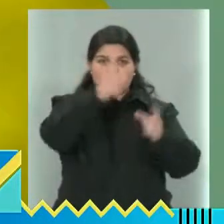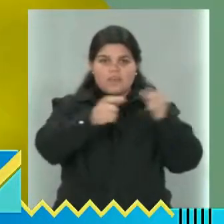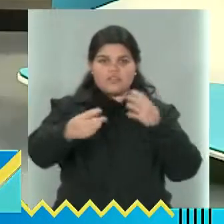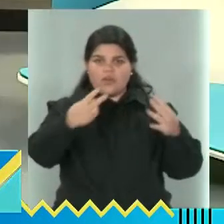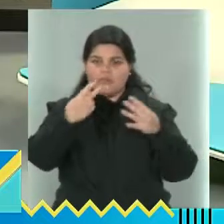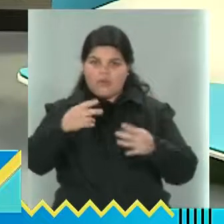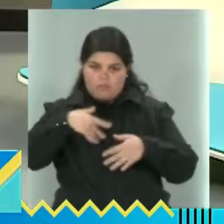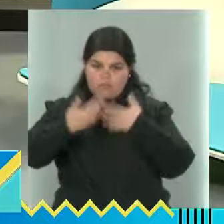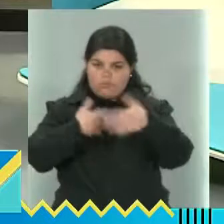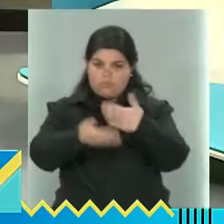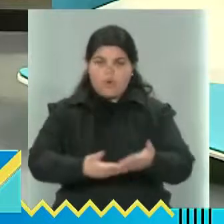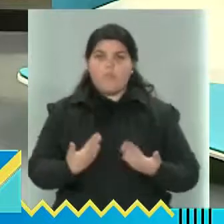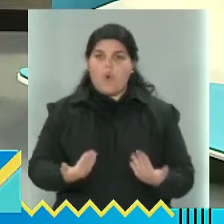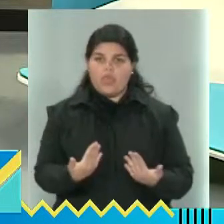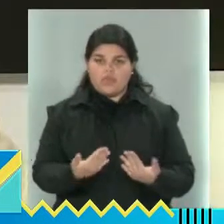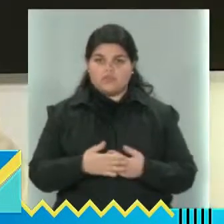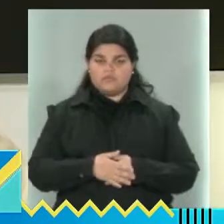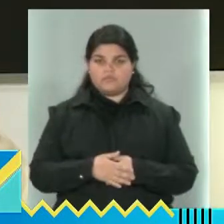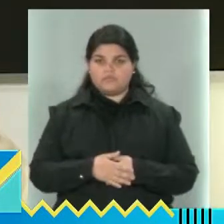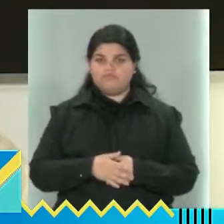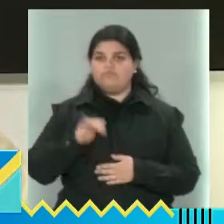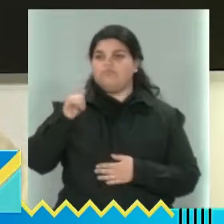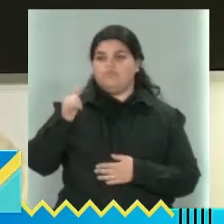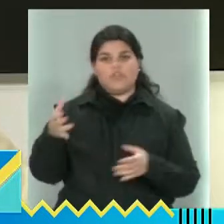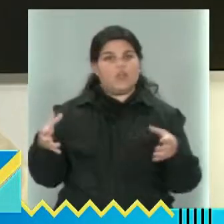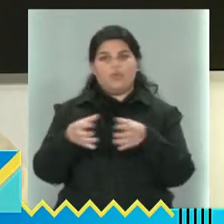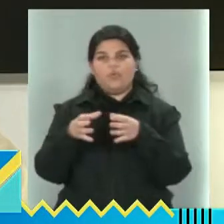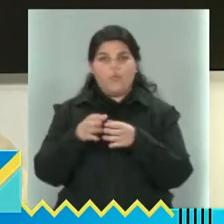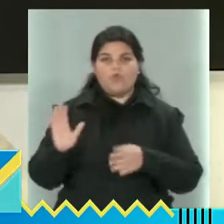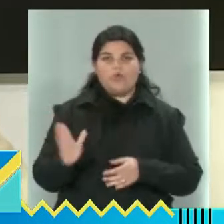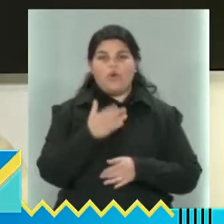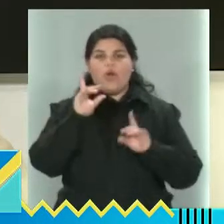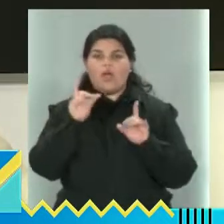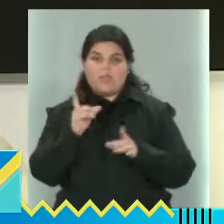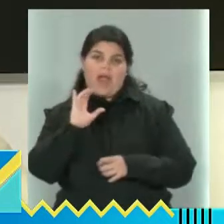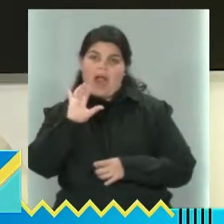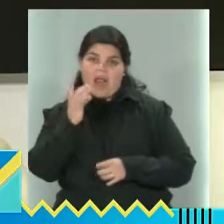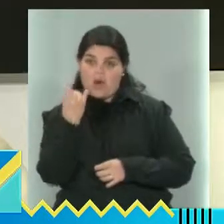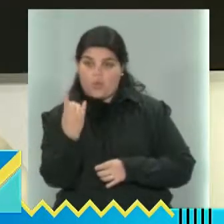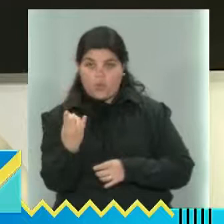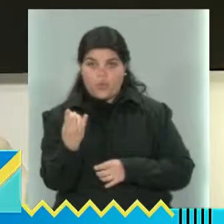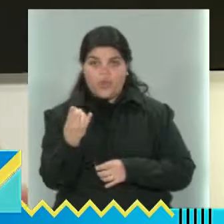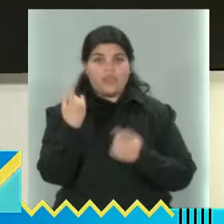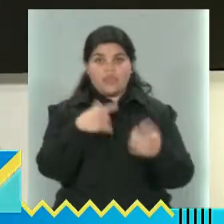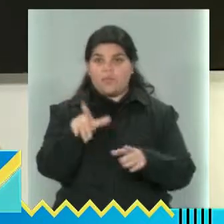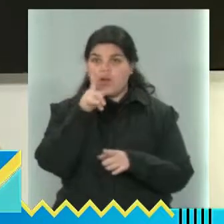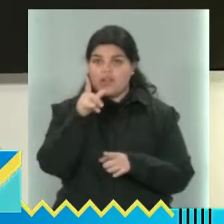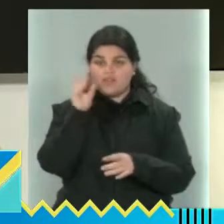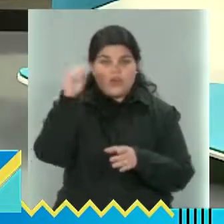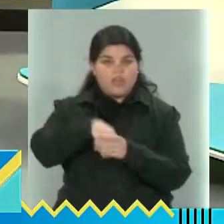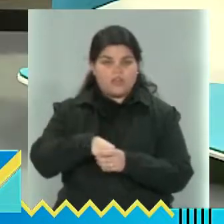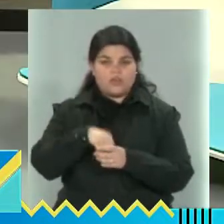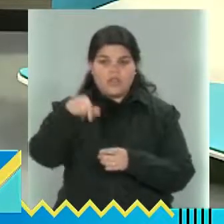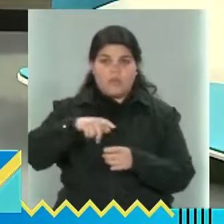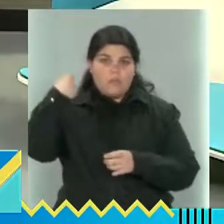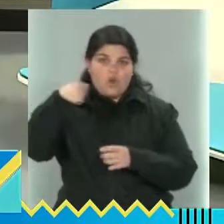que eso fuera. Por supuesto, todo el equipo de Distintos Parecidos y de Señalú siempre predispuestos para que, bueno, que este programa pueda salir